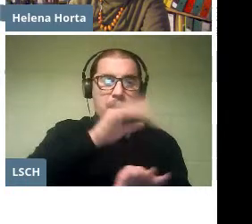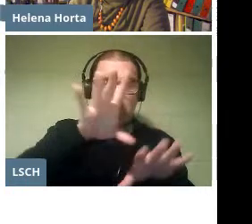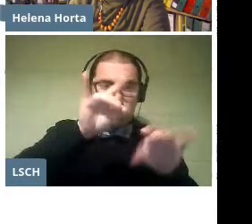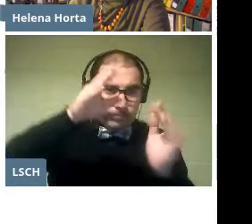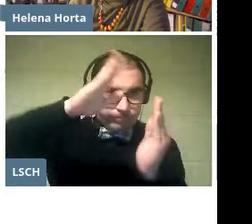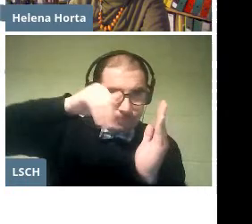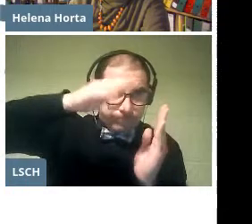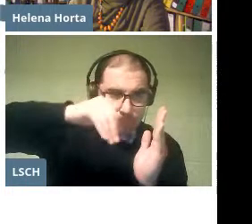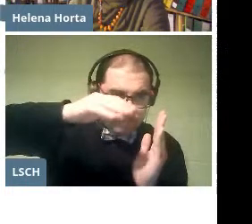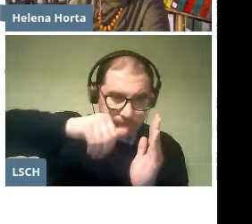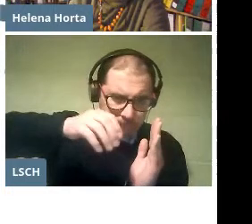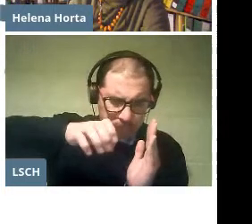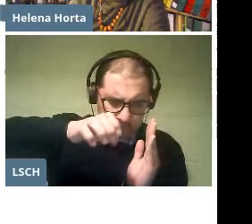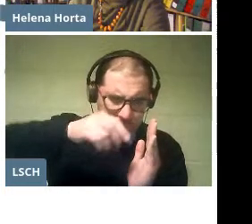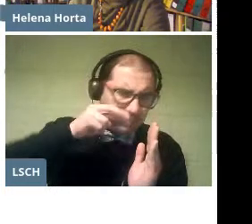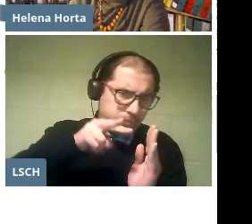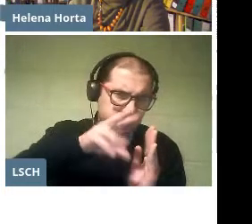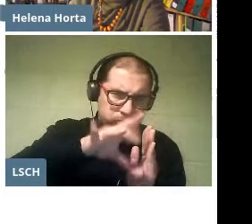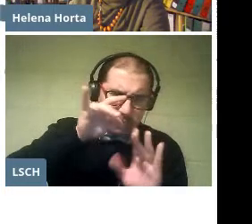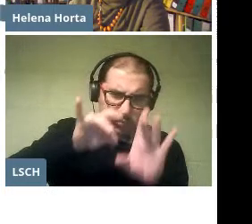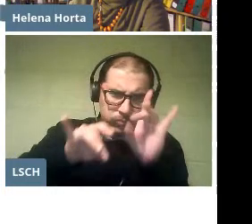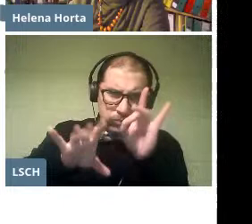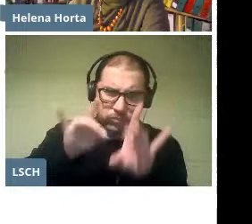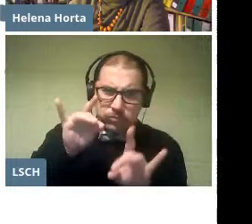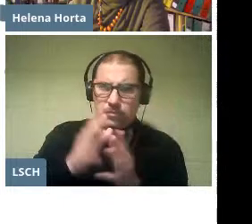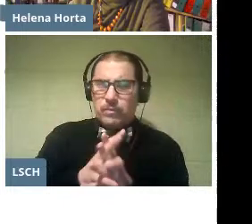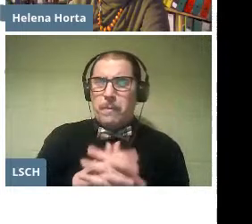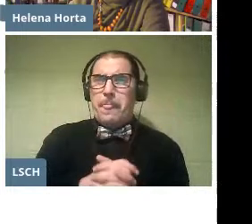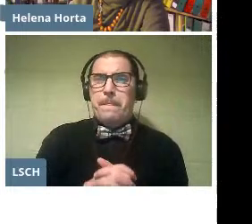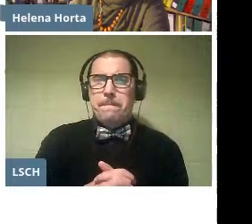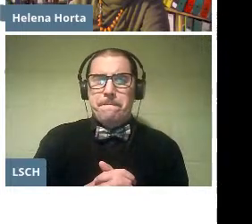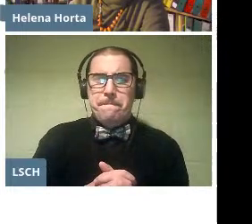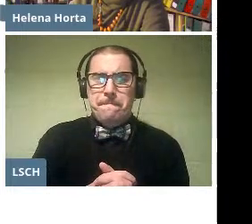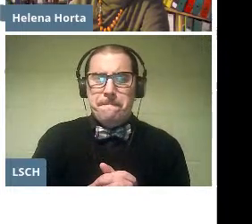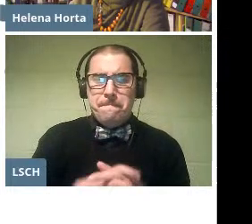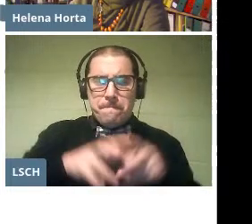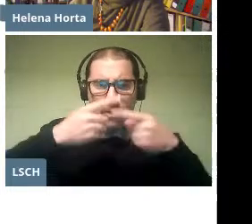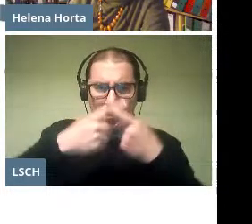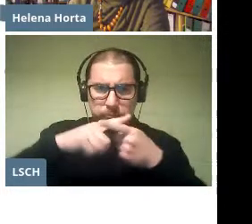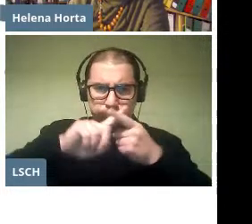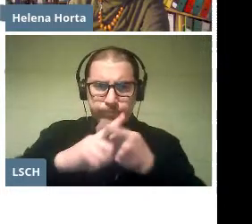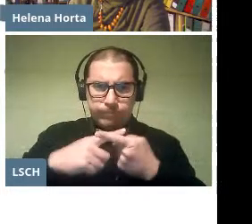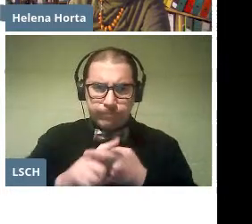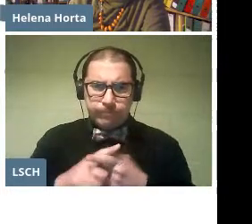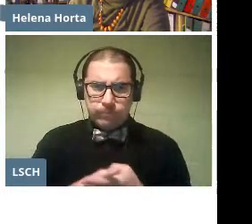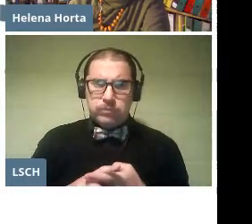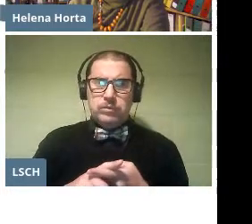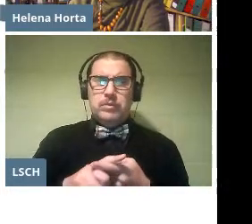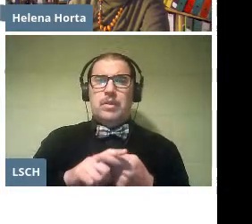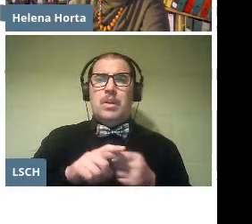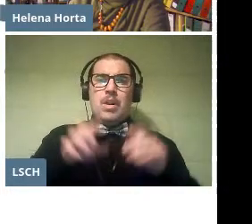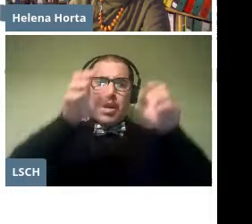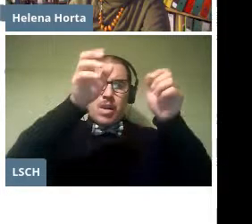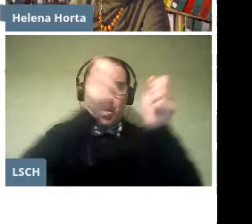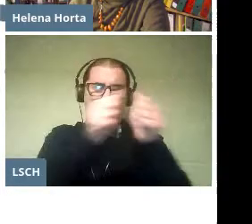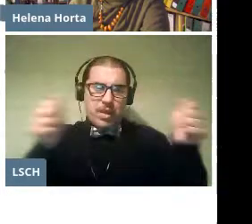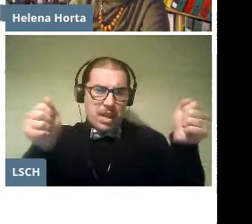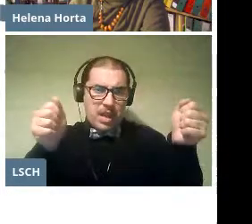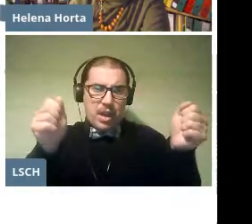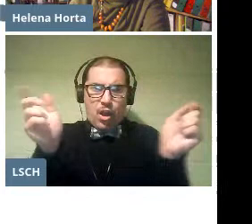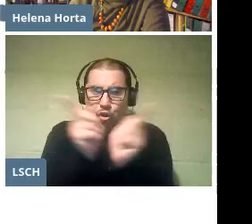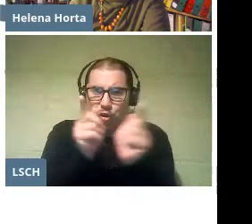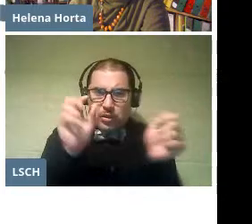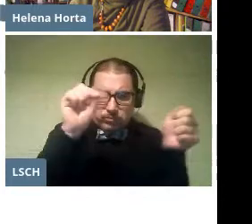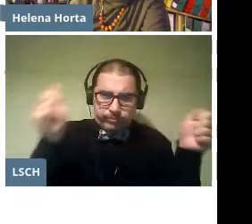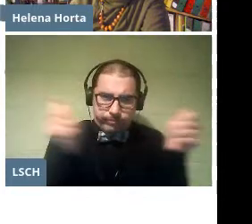tenemos también evidencias de todo lo que es la manufactura textil, mini telares